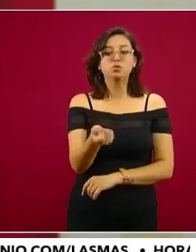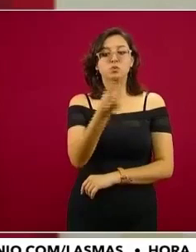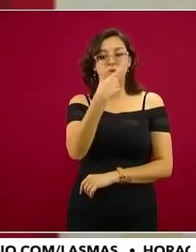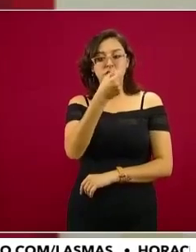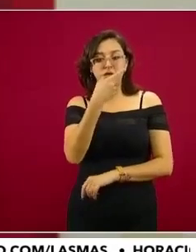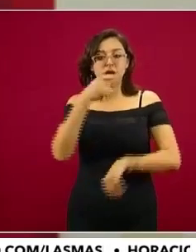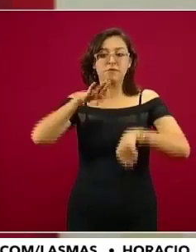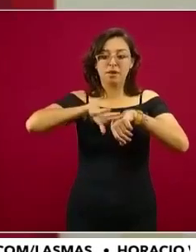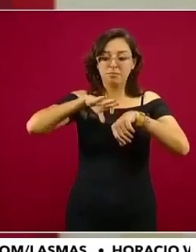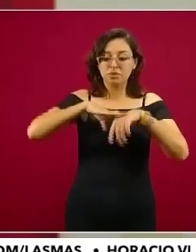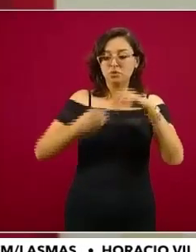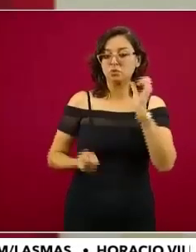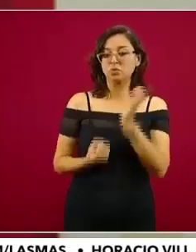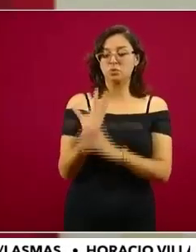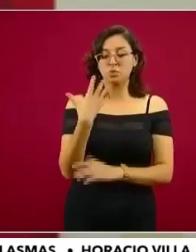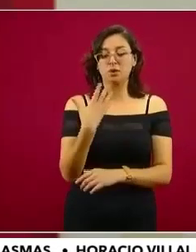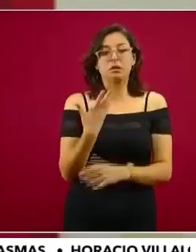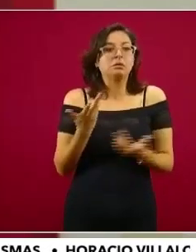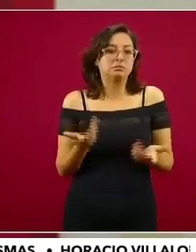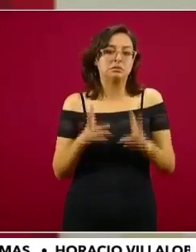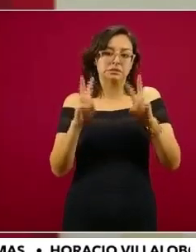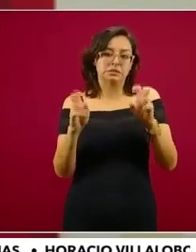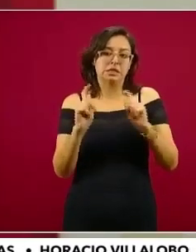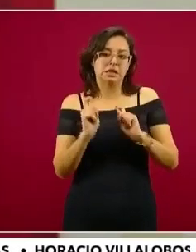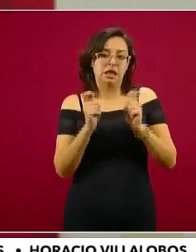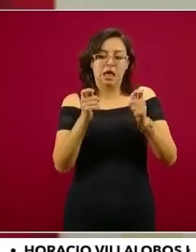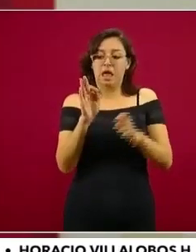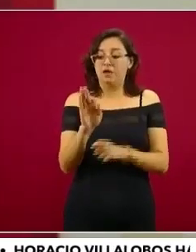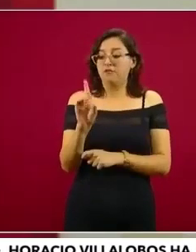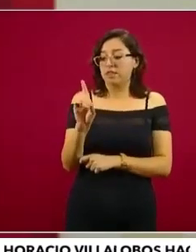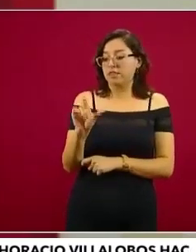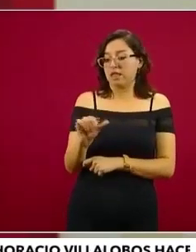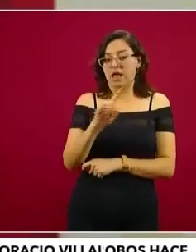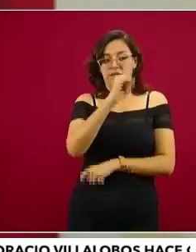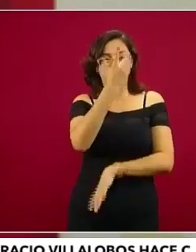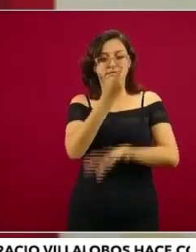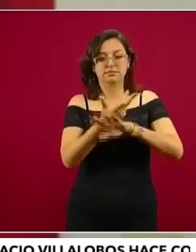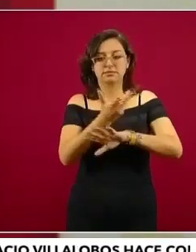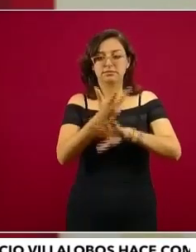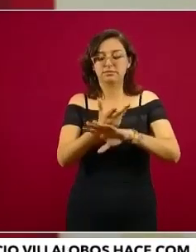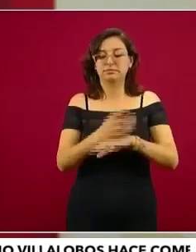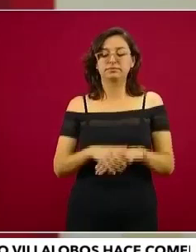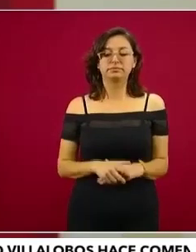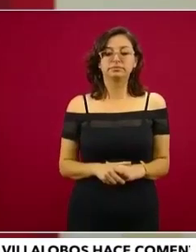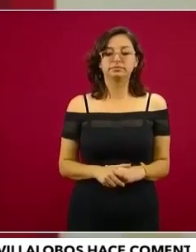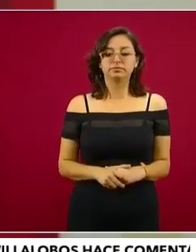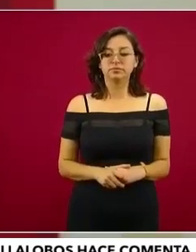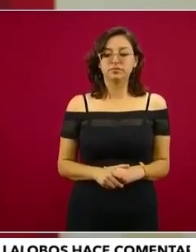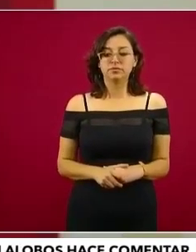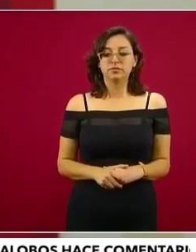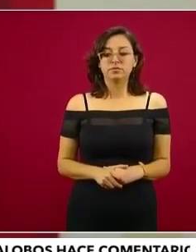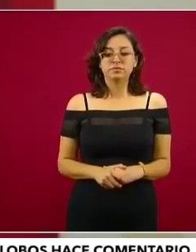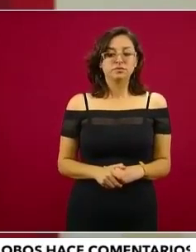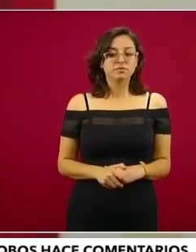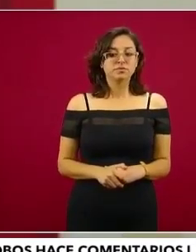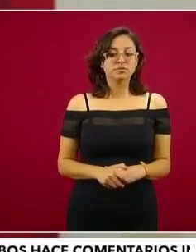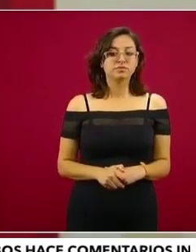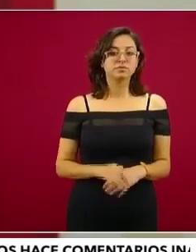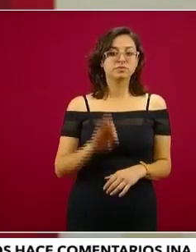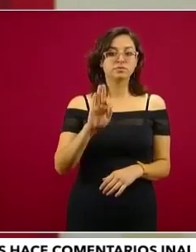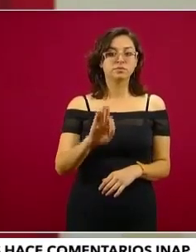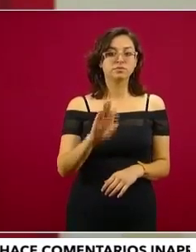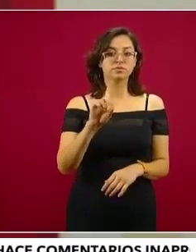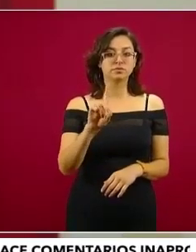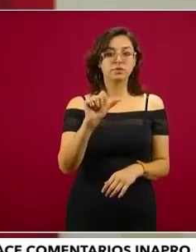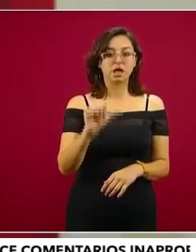en un territorio. En el caso que se relata de la FDA es en Estados Unidos. La FDA, al igual que COFEPRIS, al